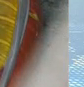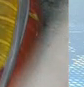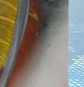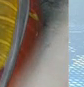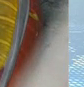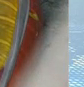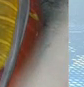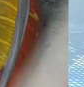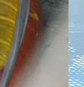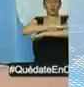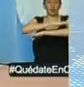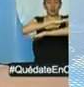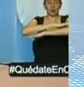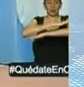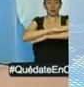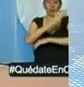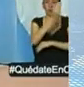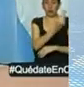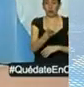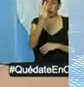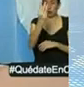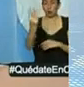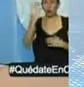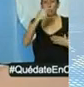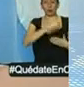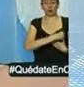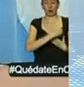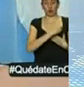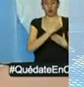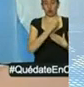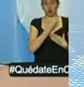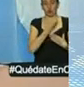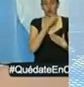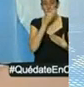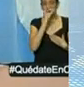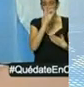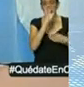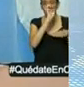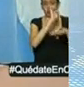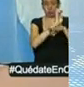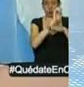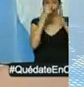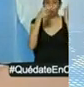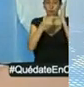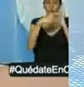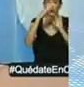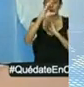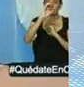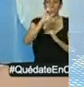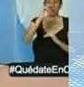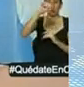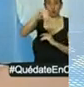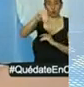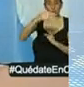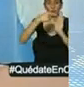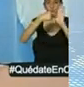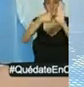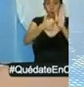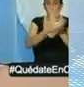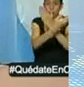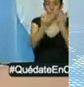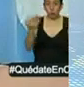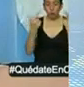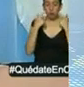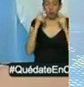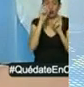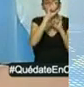empujen, no me empujen, que ya me llevan. Y otros han partido el más allá. Y otros ya partieron el más allá. Ya descansaron. Y partió